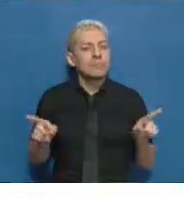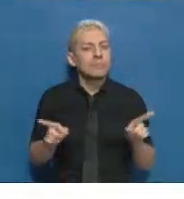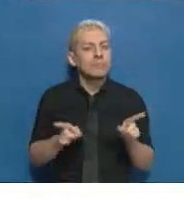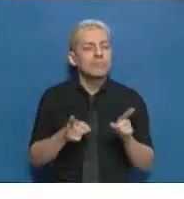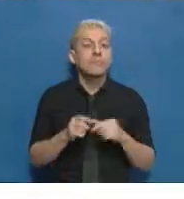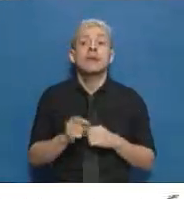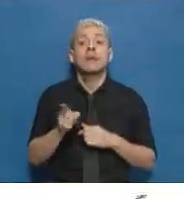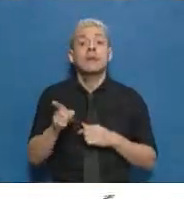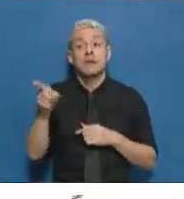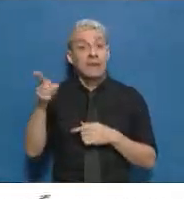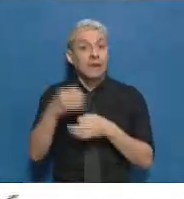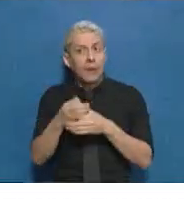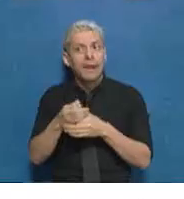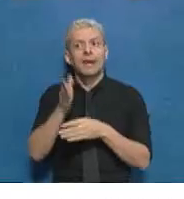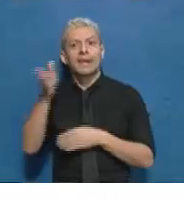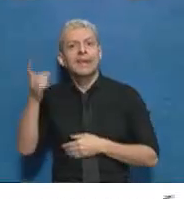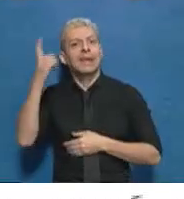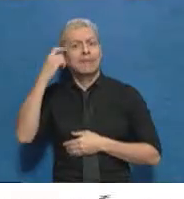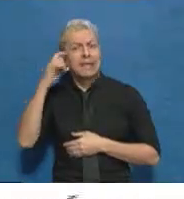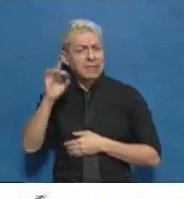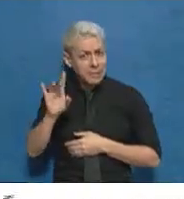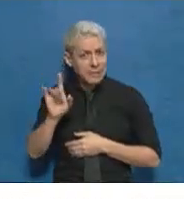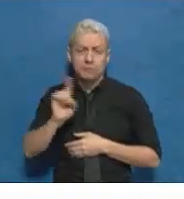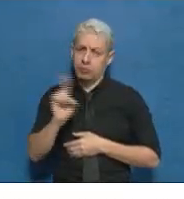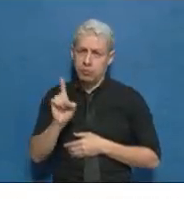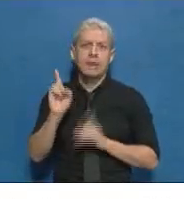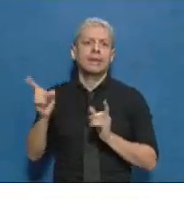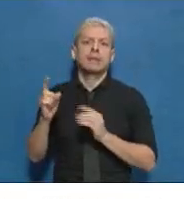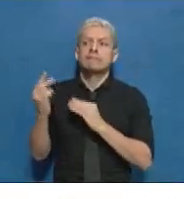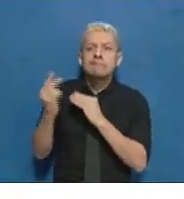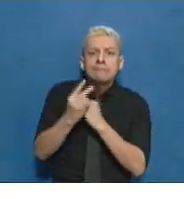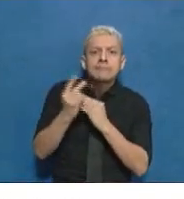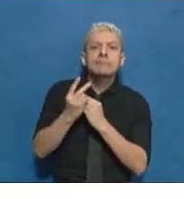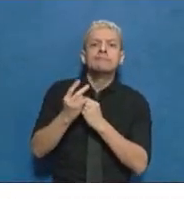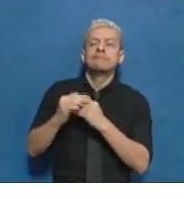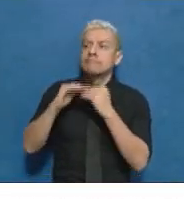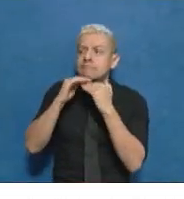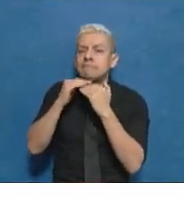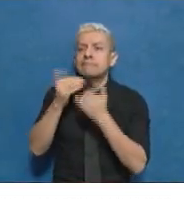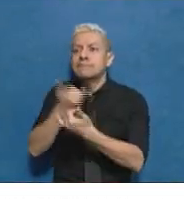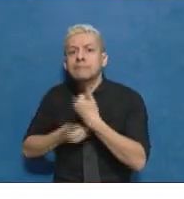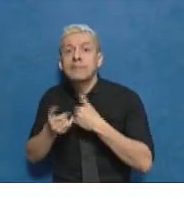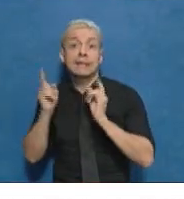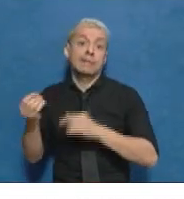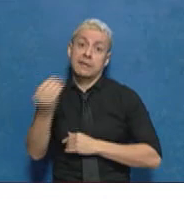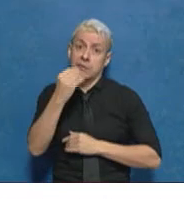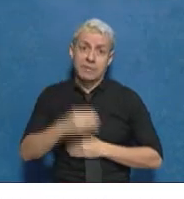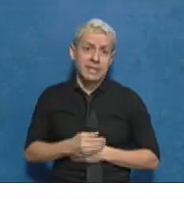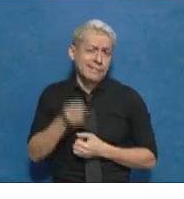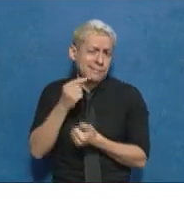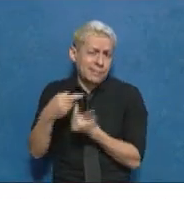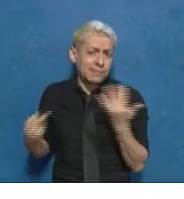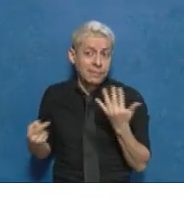En la escuela no solo se aprende, en la escuela se contiene, se escucha y además se come.